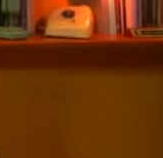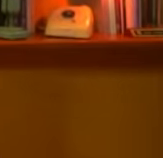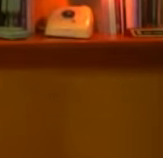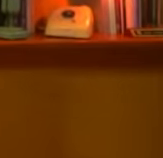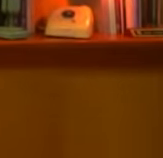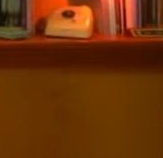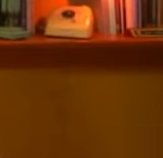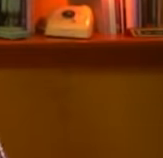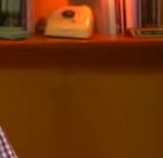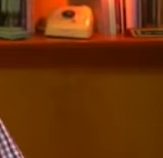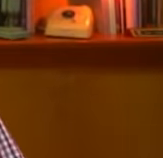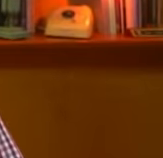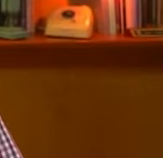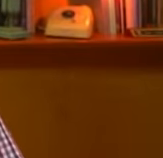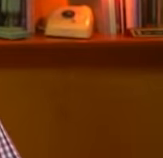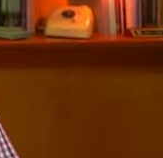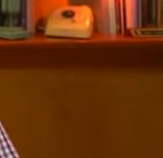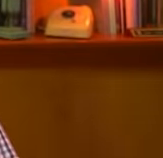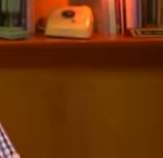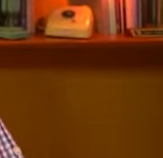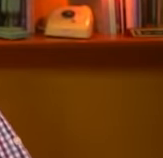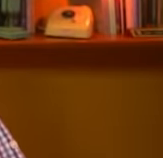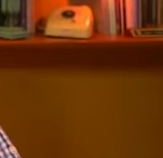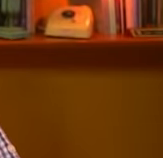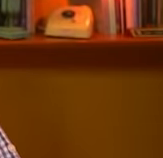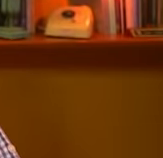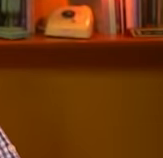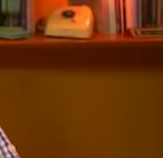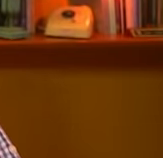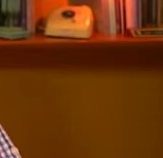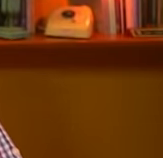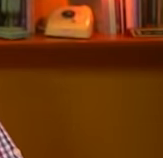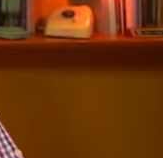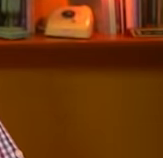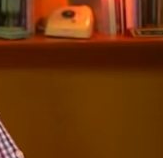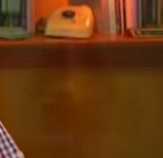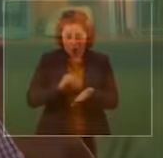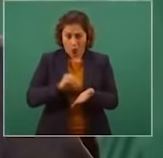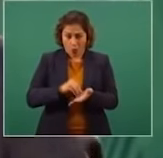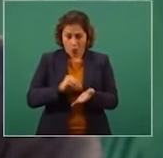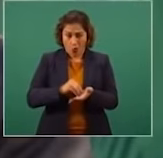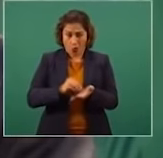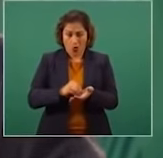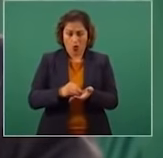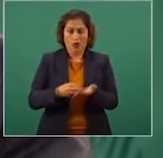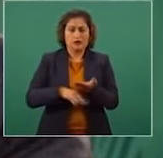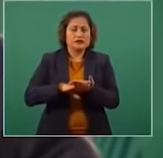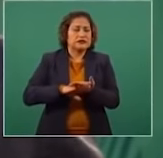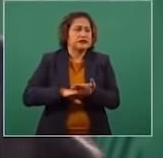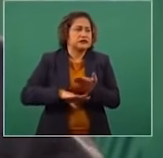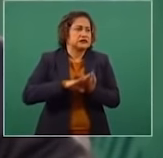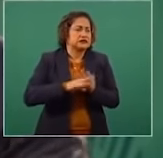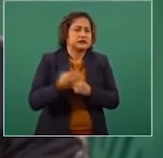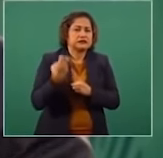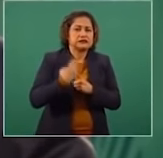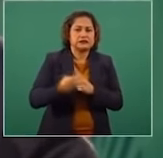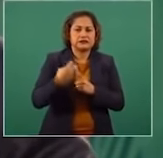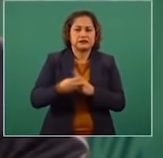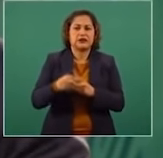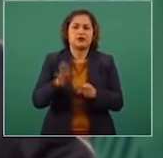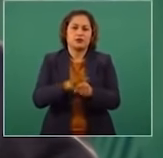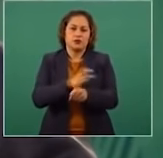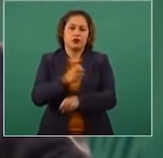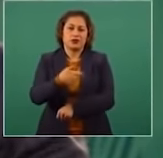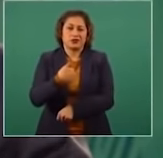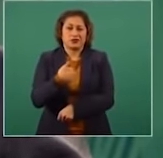una discoteca aquí adentro de nuestra casa, ¿o qué chingados? Vamos a escucharlo. No quise desde el principio hacer